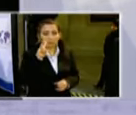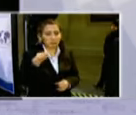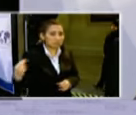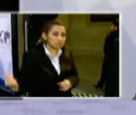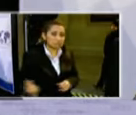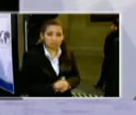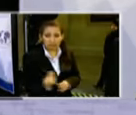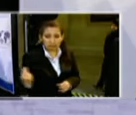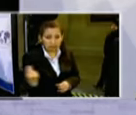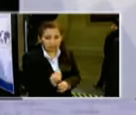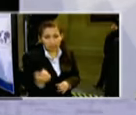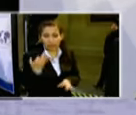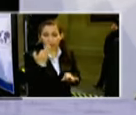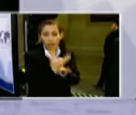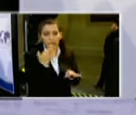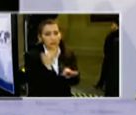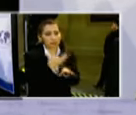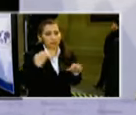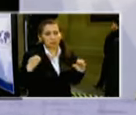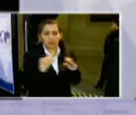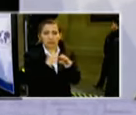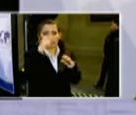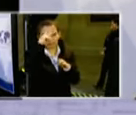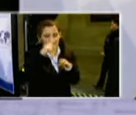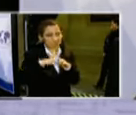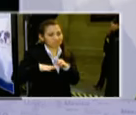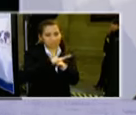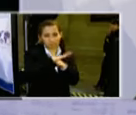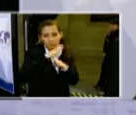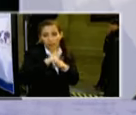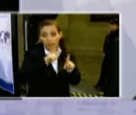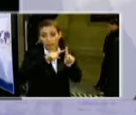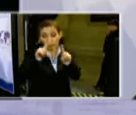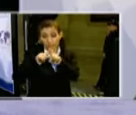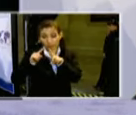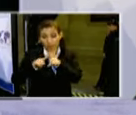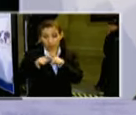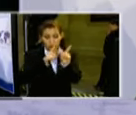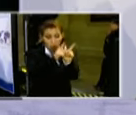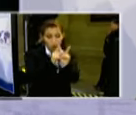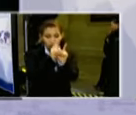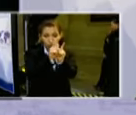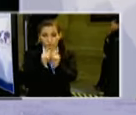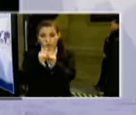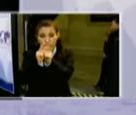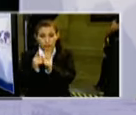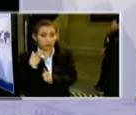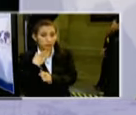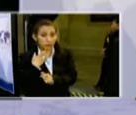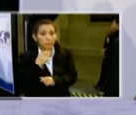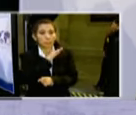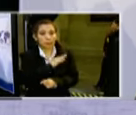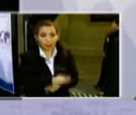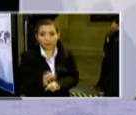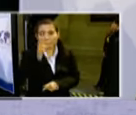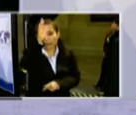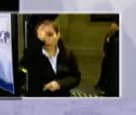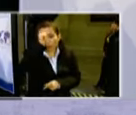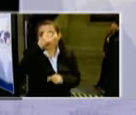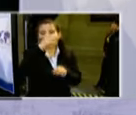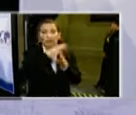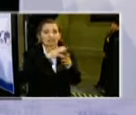urgente que en este momento de emergencia nacional las diferentes fuerzas políticas puedan ponerse de acuerdo en